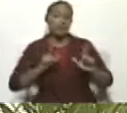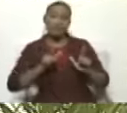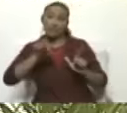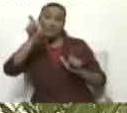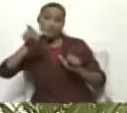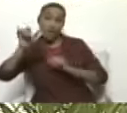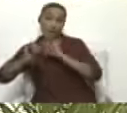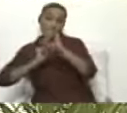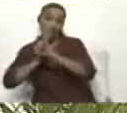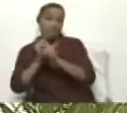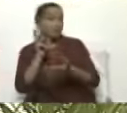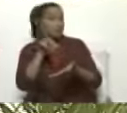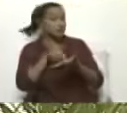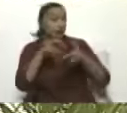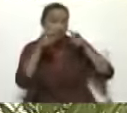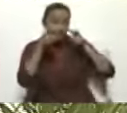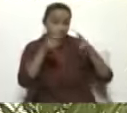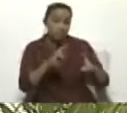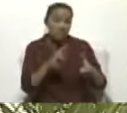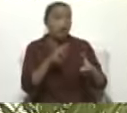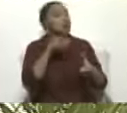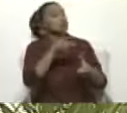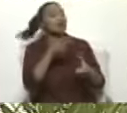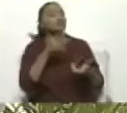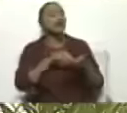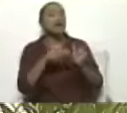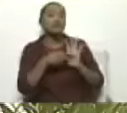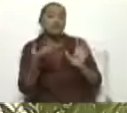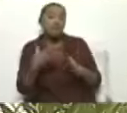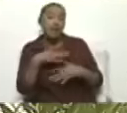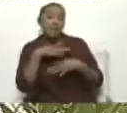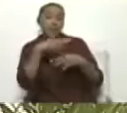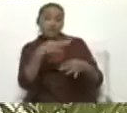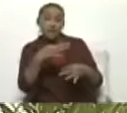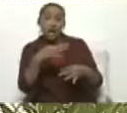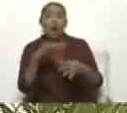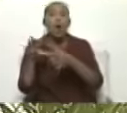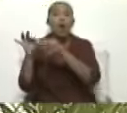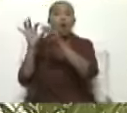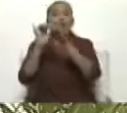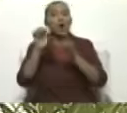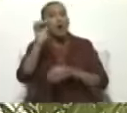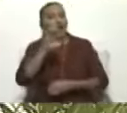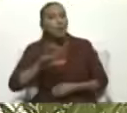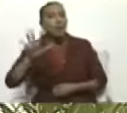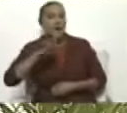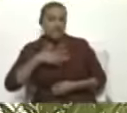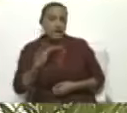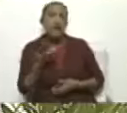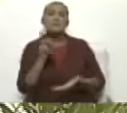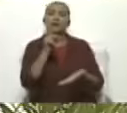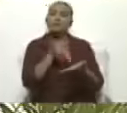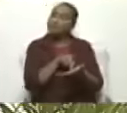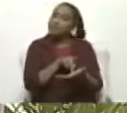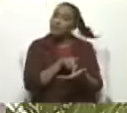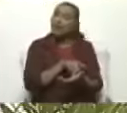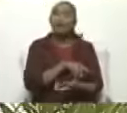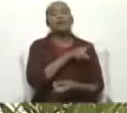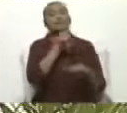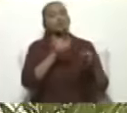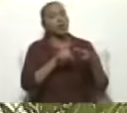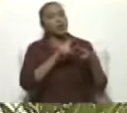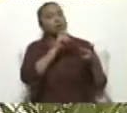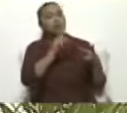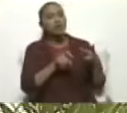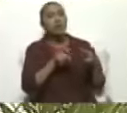Unión Europea que se mostró interesada en participar, pero bajo sus condiciones? Y una segunda es que la plataforma unitaria